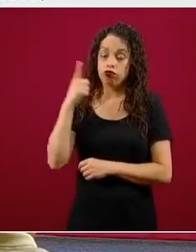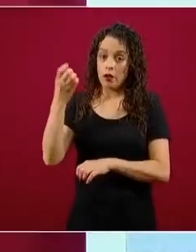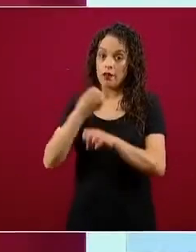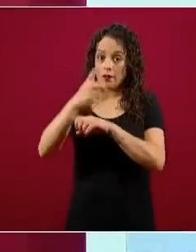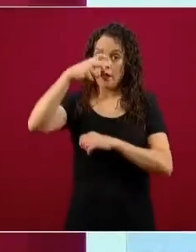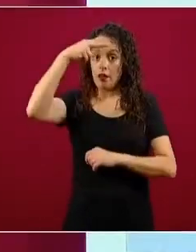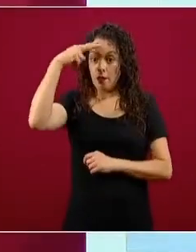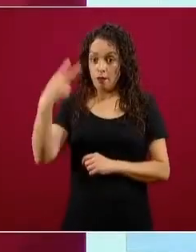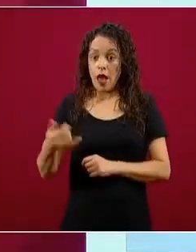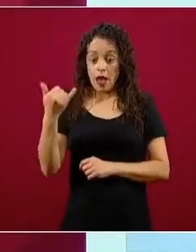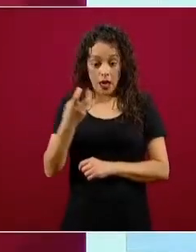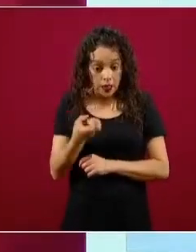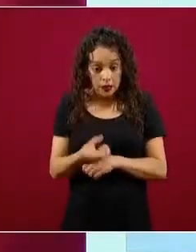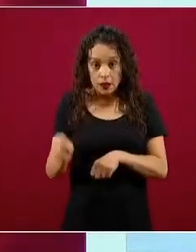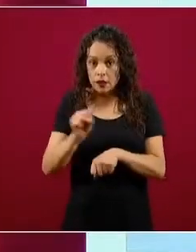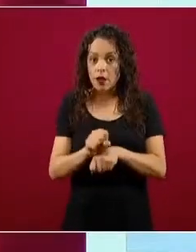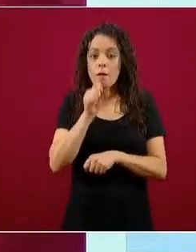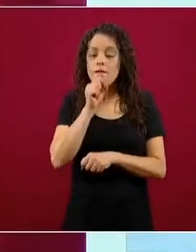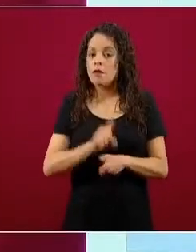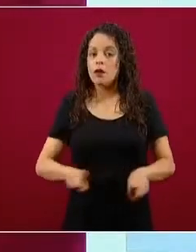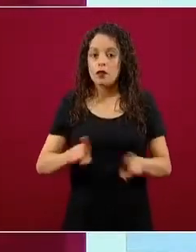se quedó en rojo.